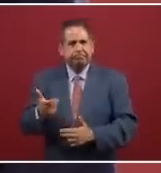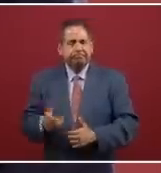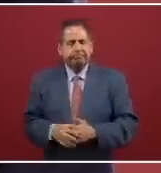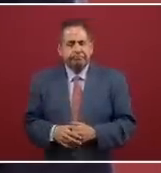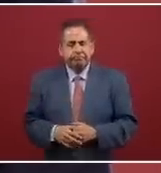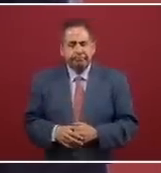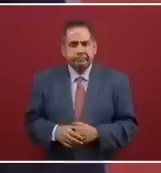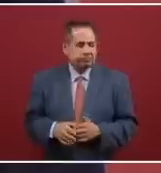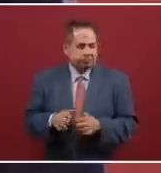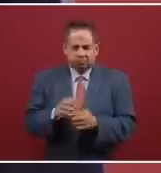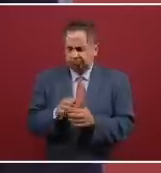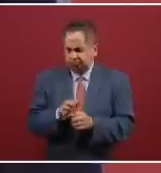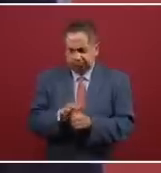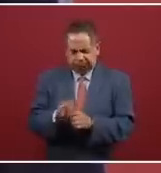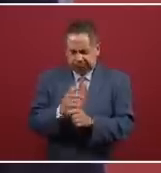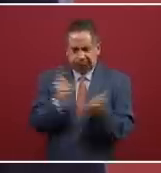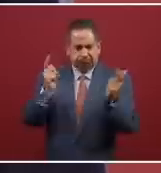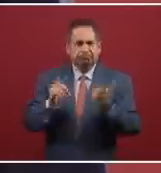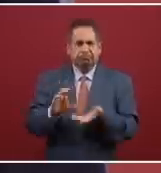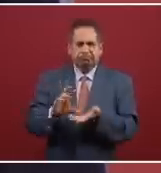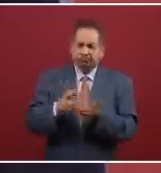los que se necesiten